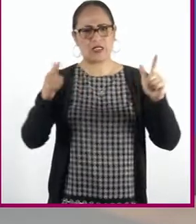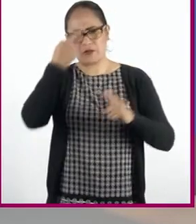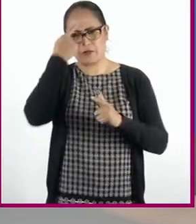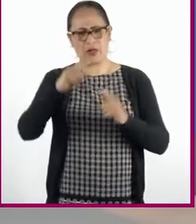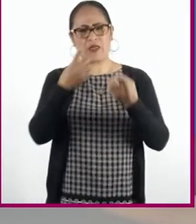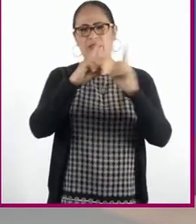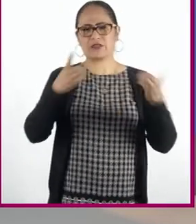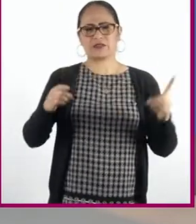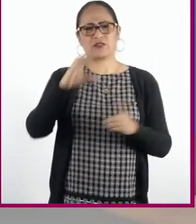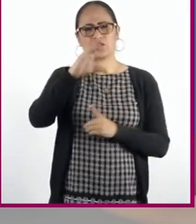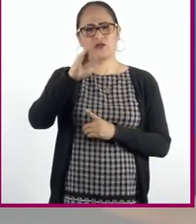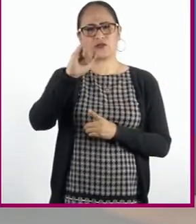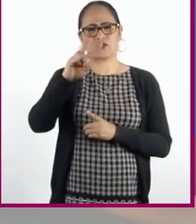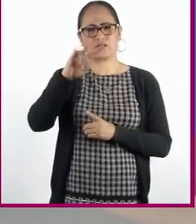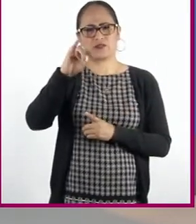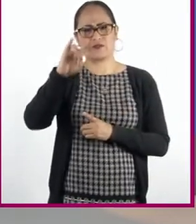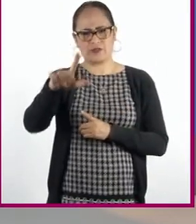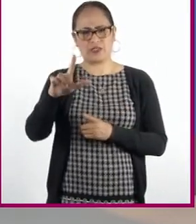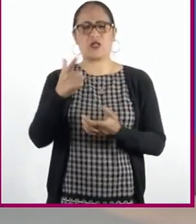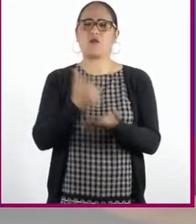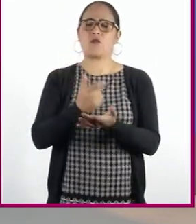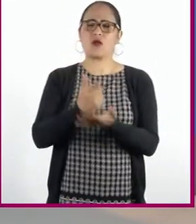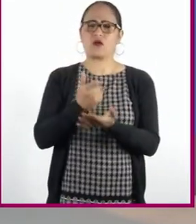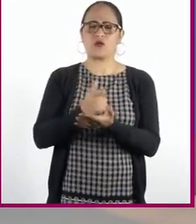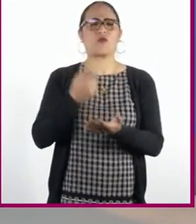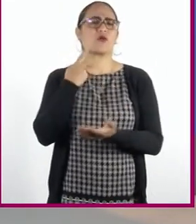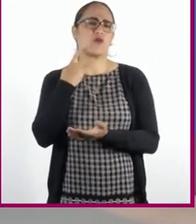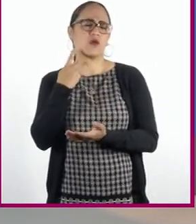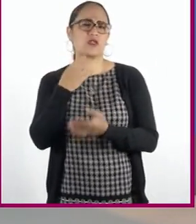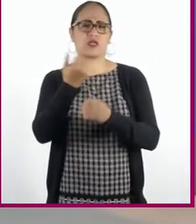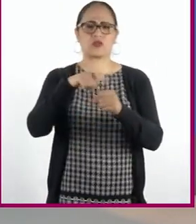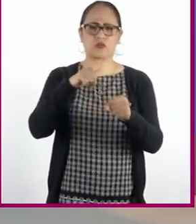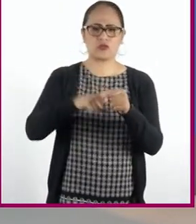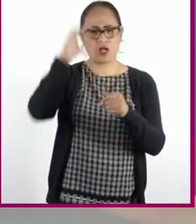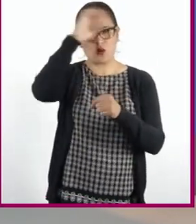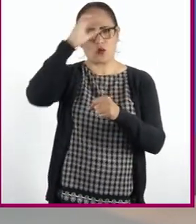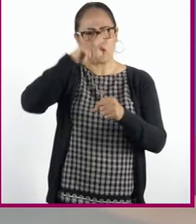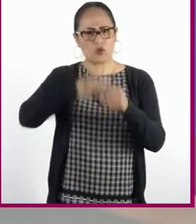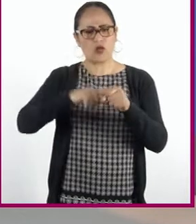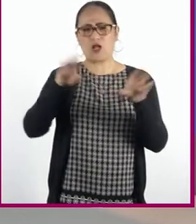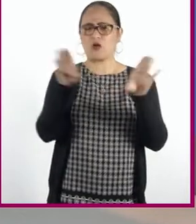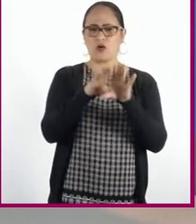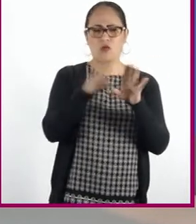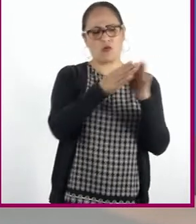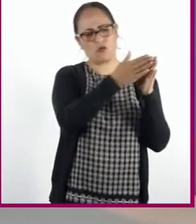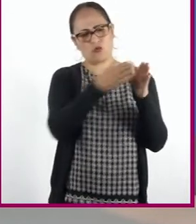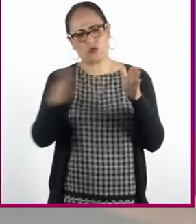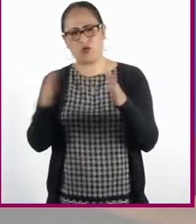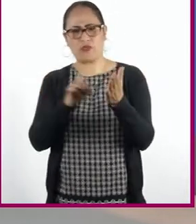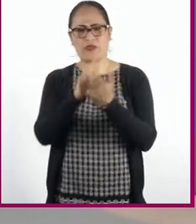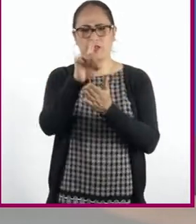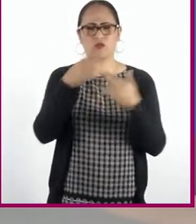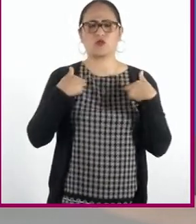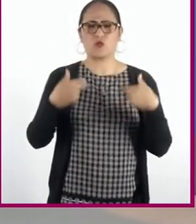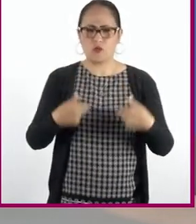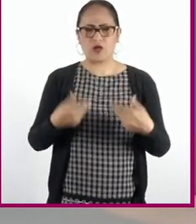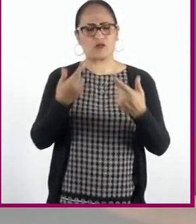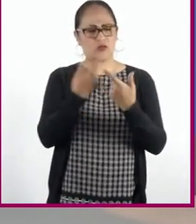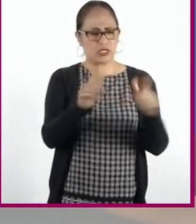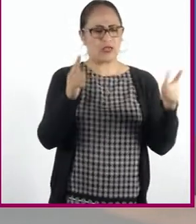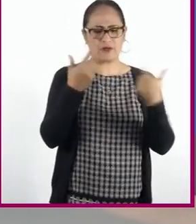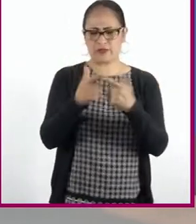civil, político, económico, social y cultural, a través de lo cual los derechos humanos y las